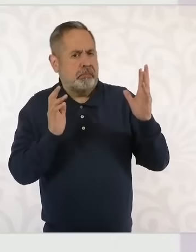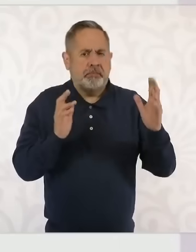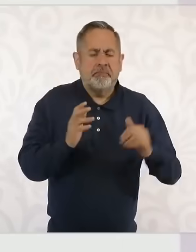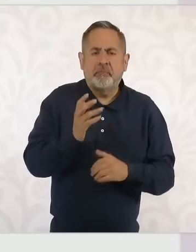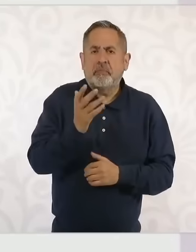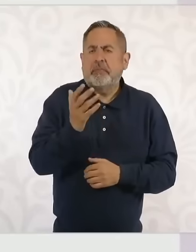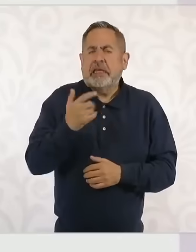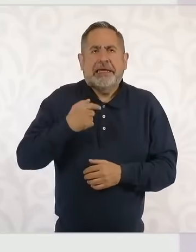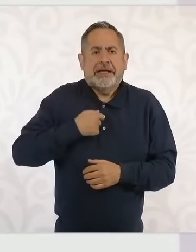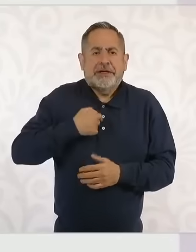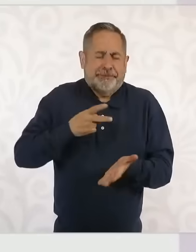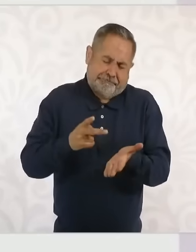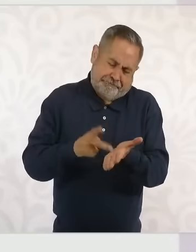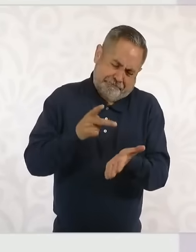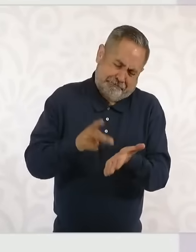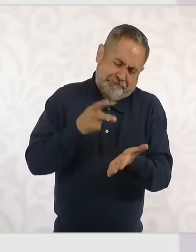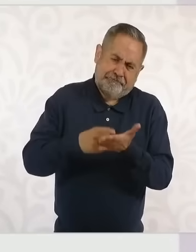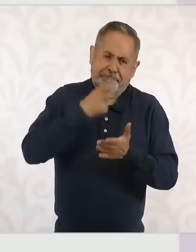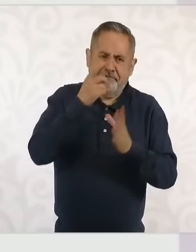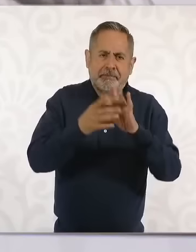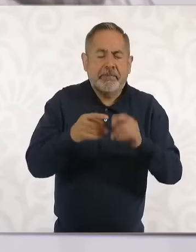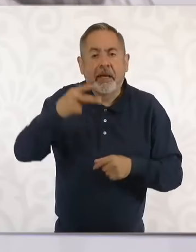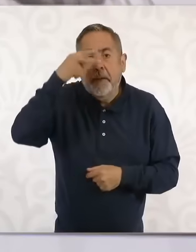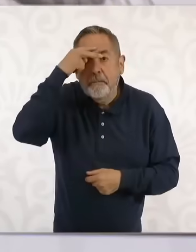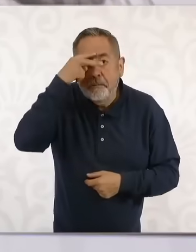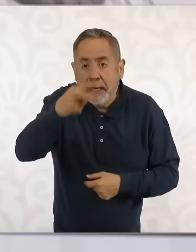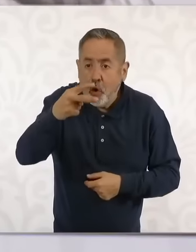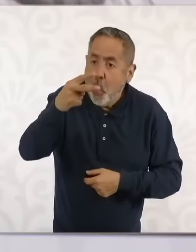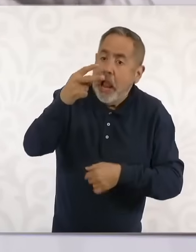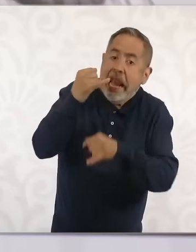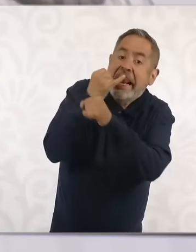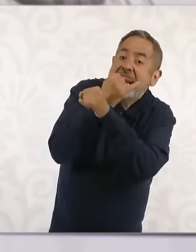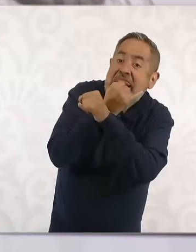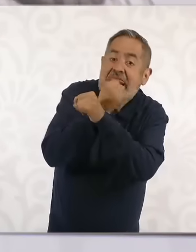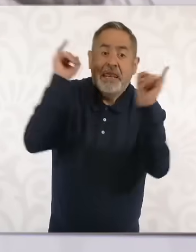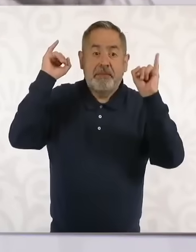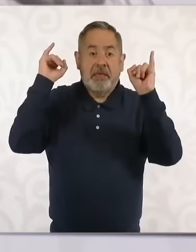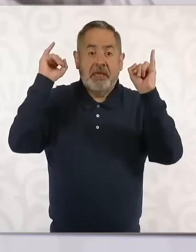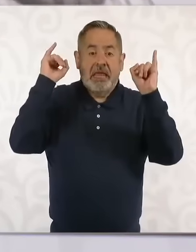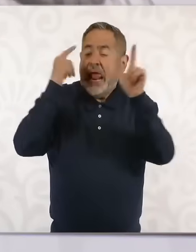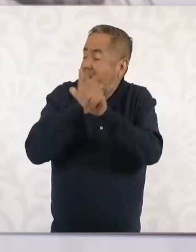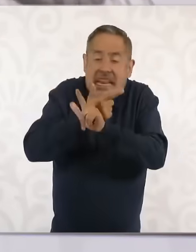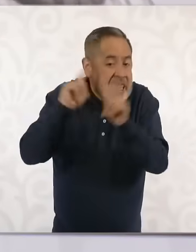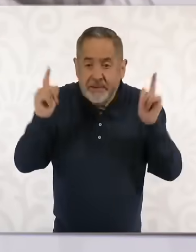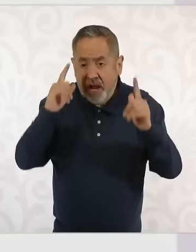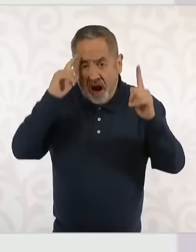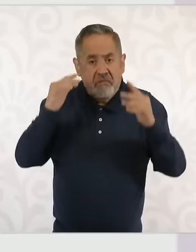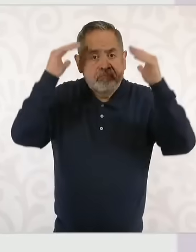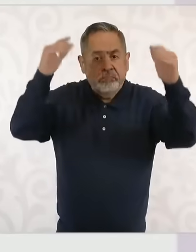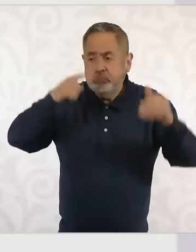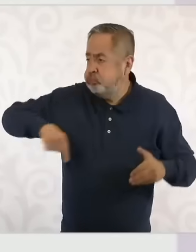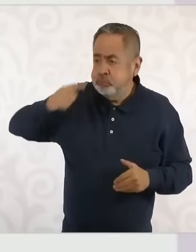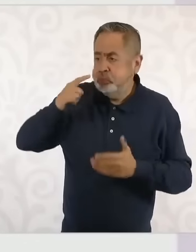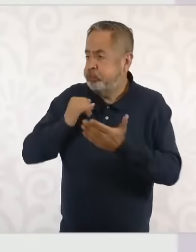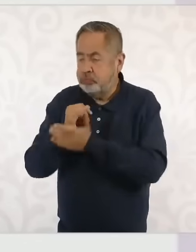yo lo he dicho de diferentes formas, pero México es un país libre, independiente y soberano. Y frente a cualquier